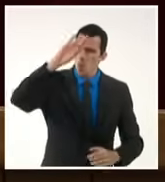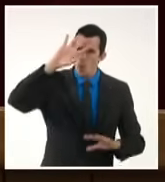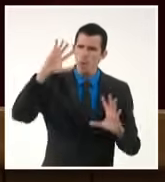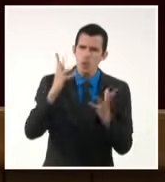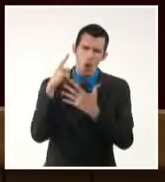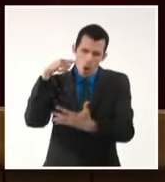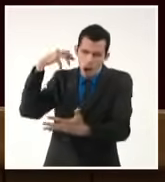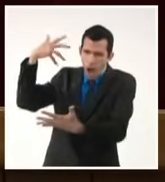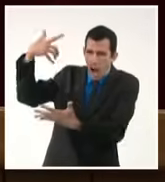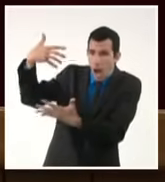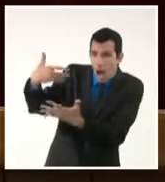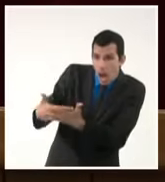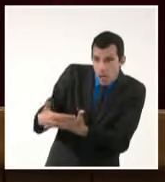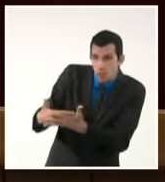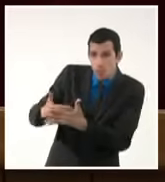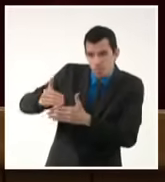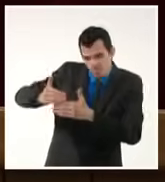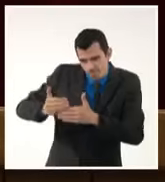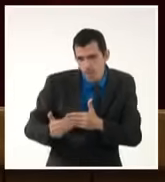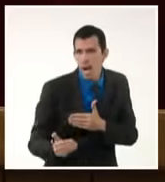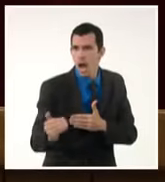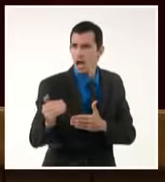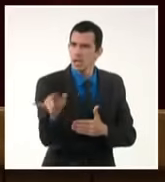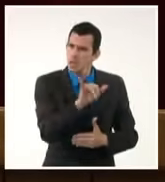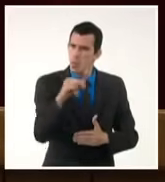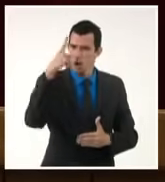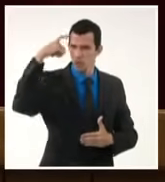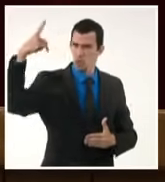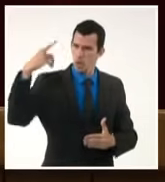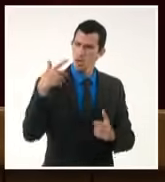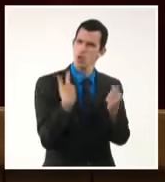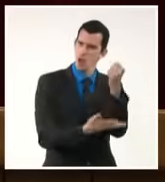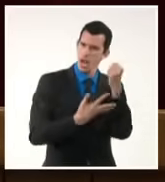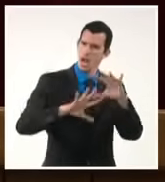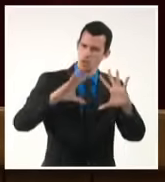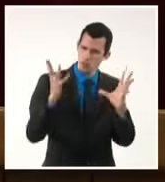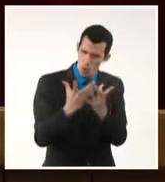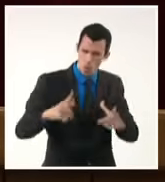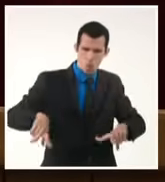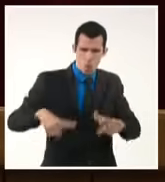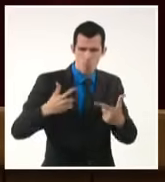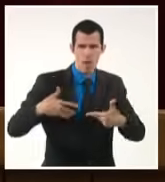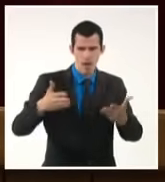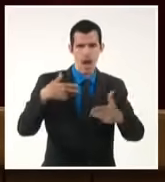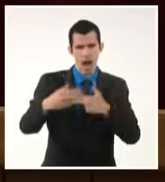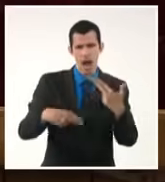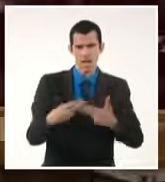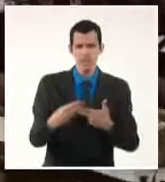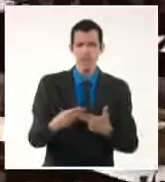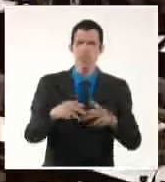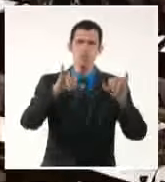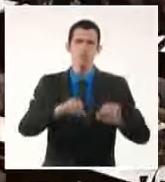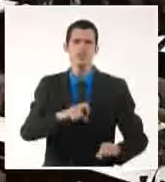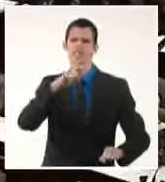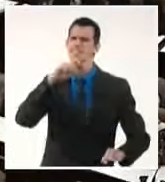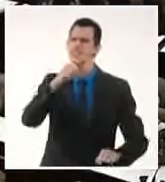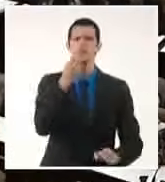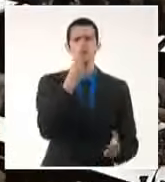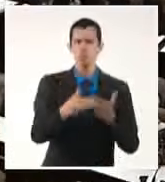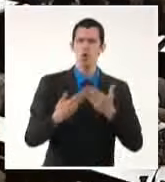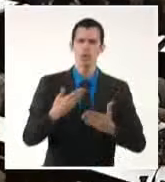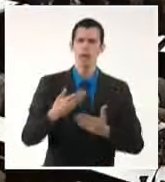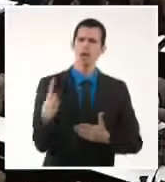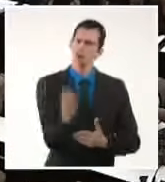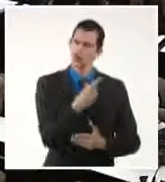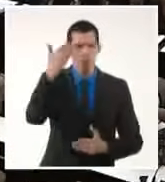cubanos de todas las épocas. Hagamos posible los sueños y hasta los imposibles.